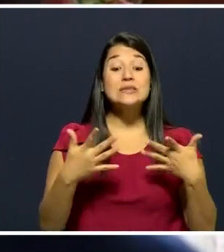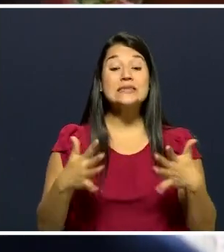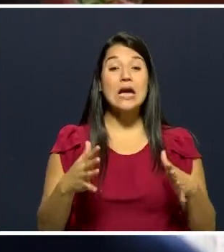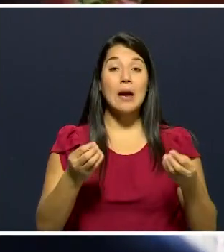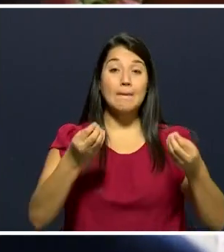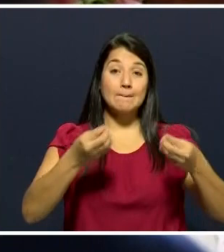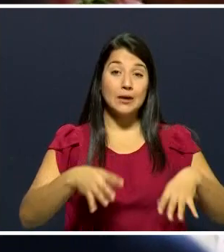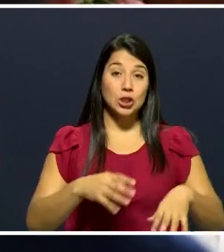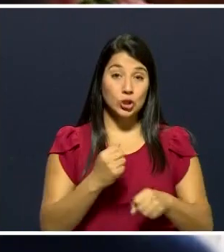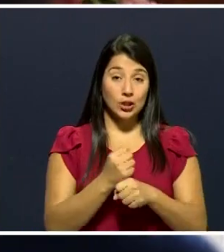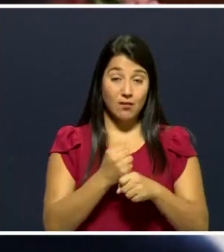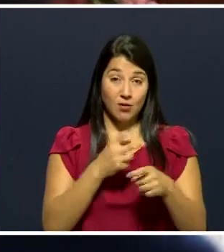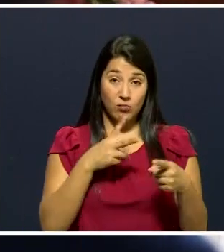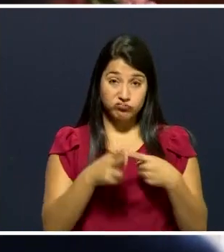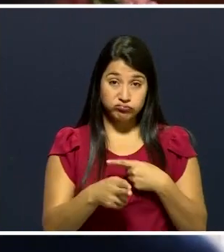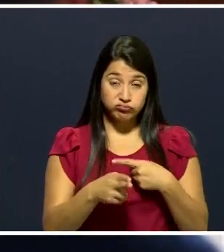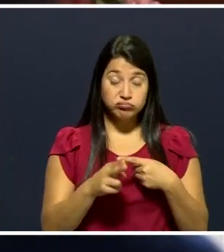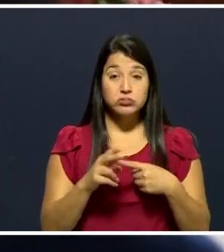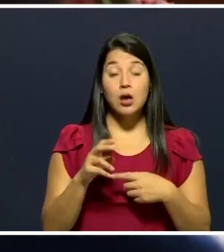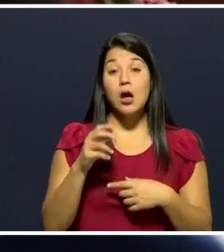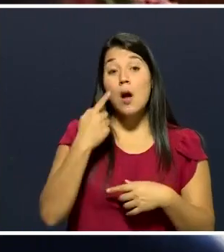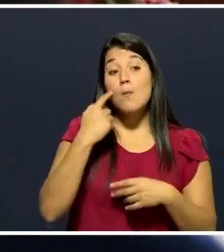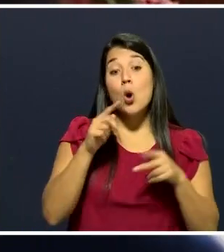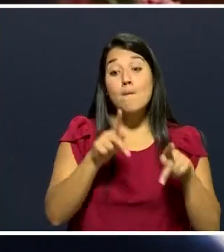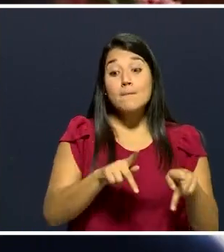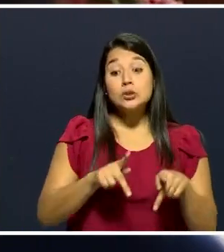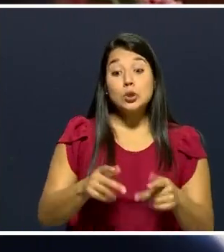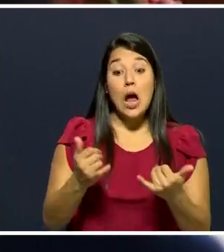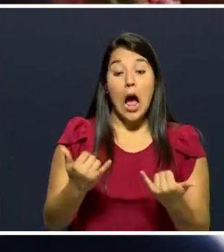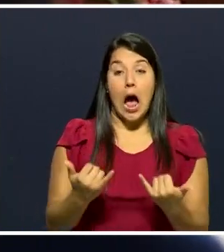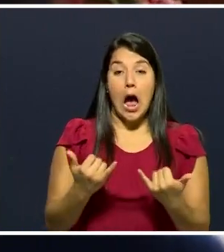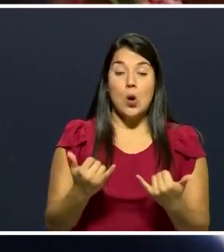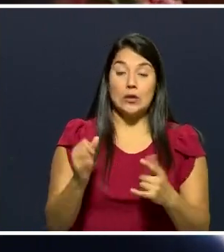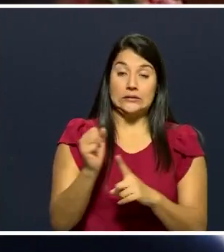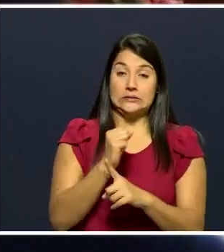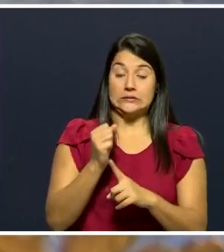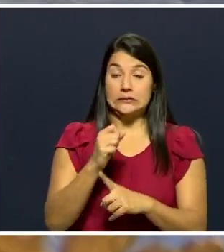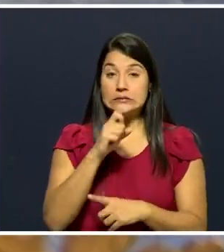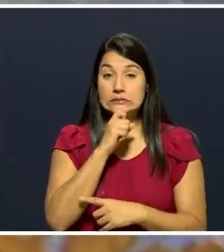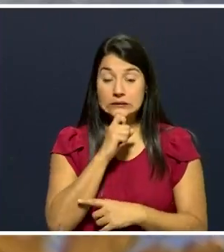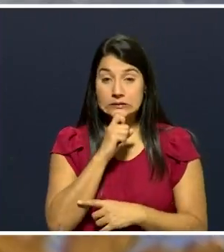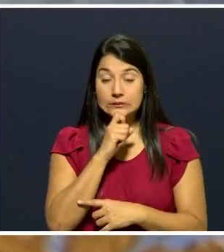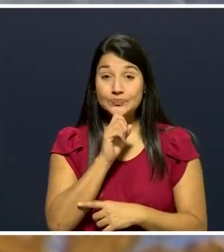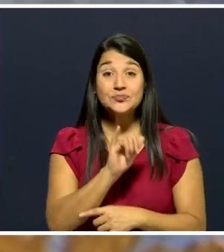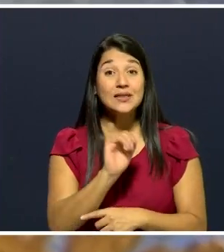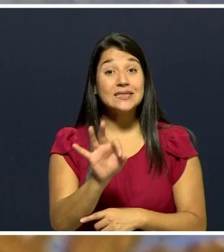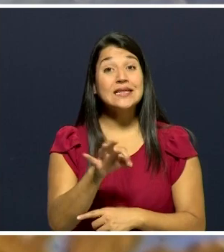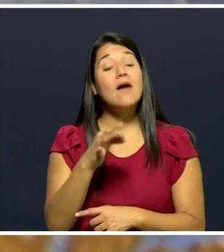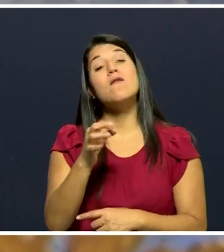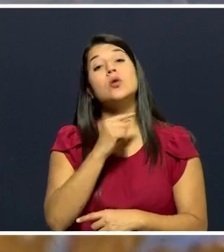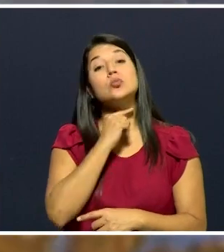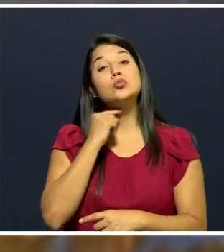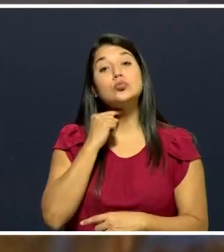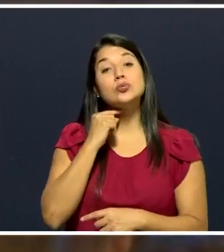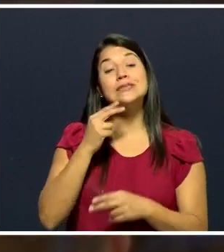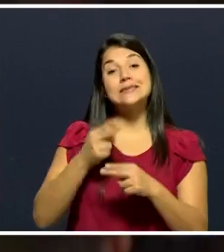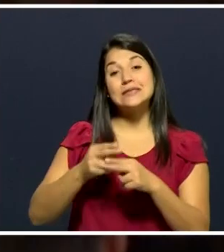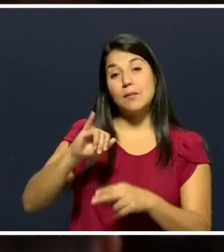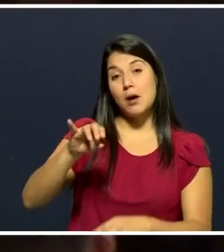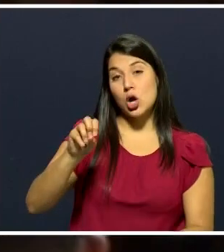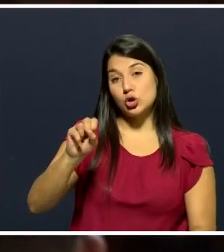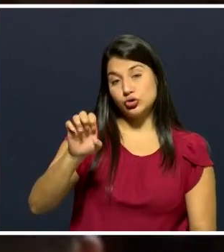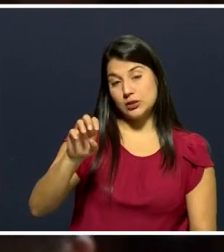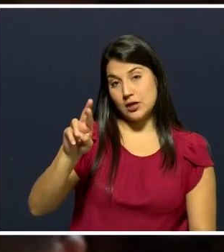por quienes están ya en situaciones extremas. De este modo, el arzobispo Monseñor José